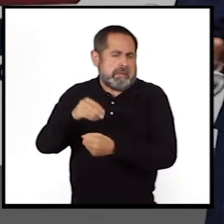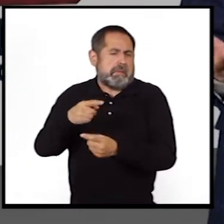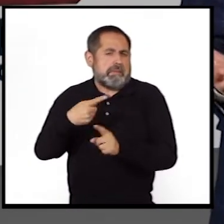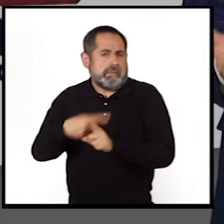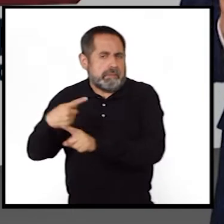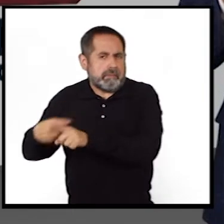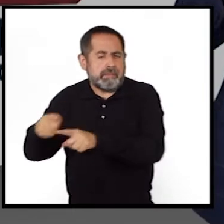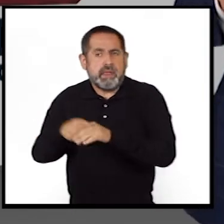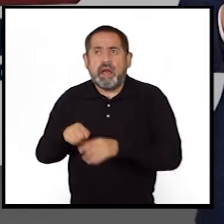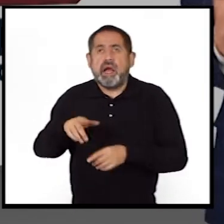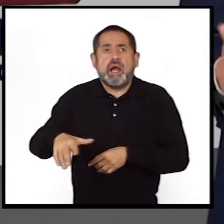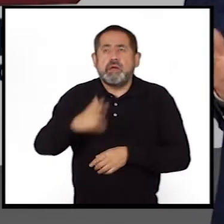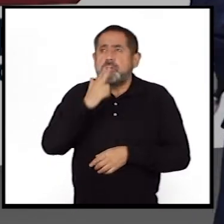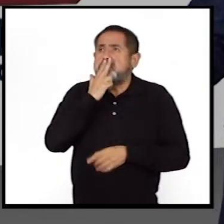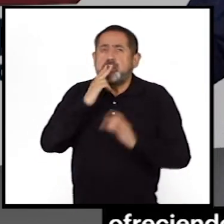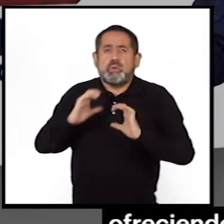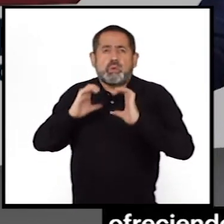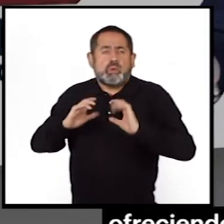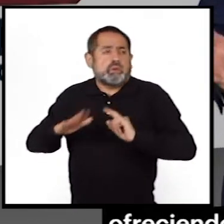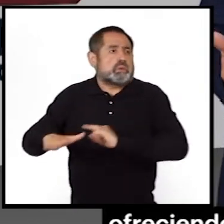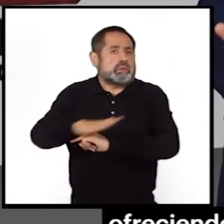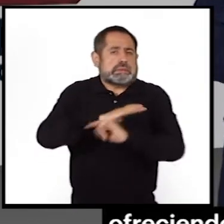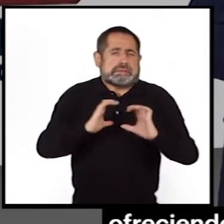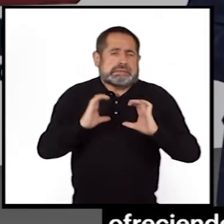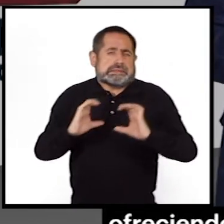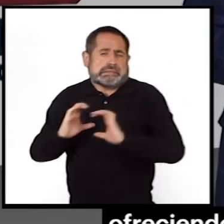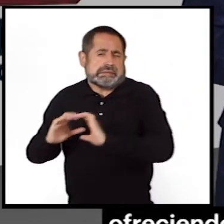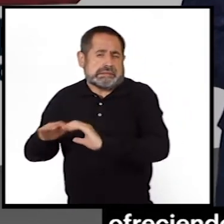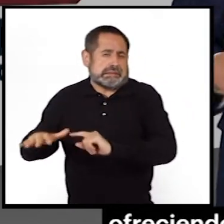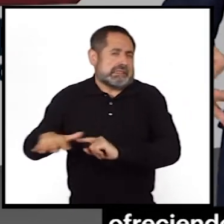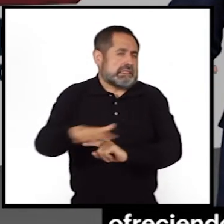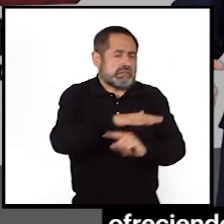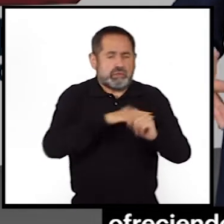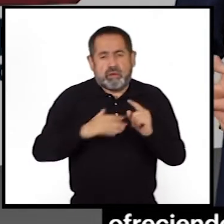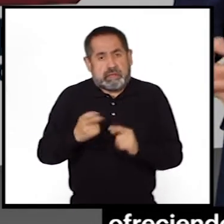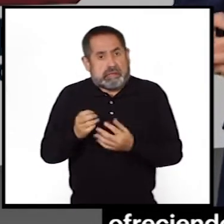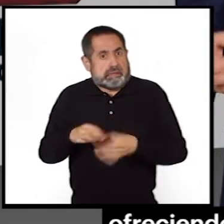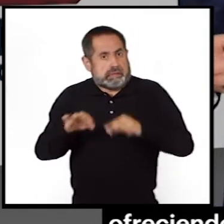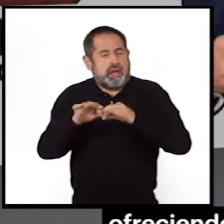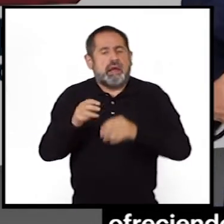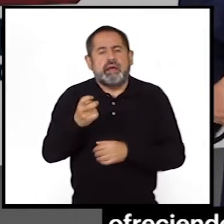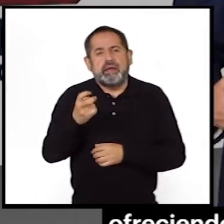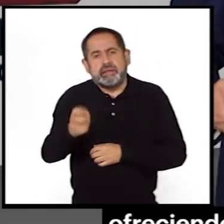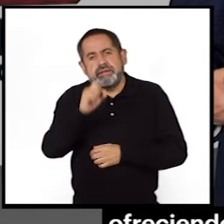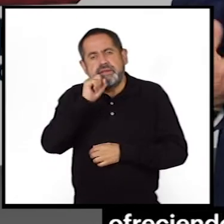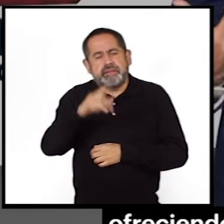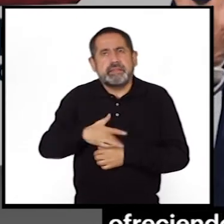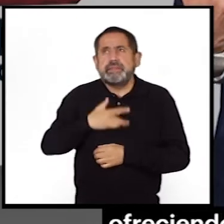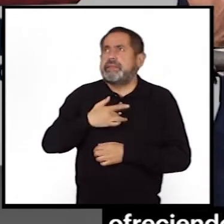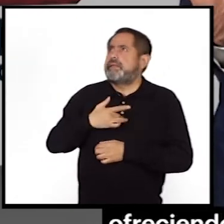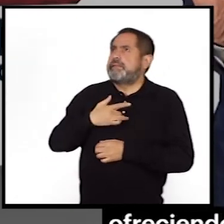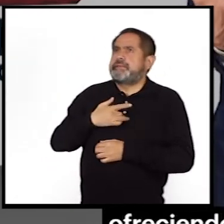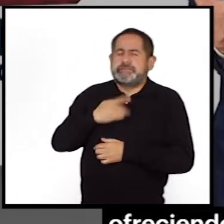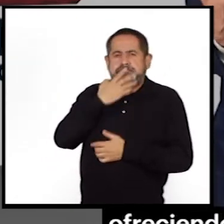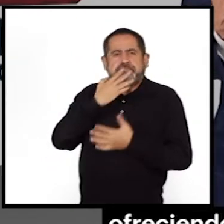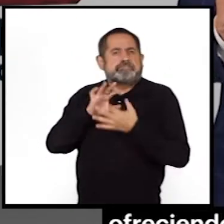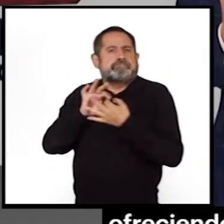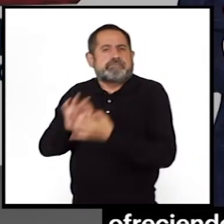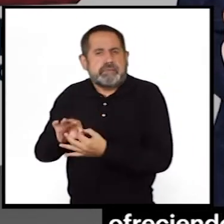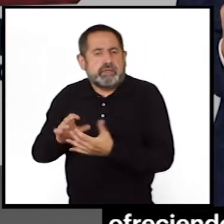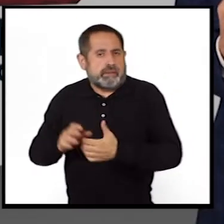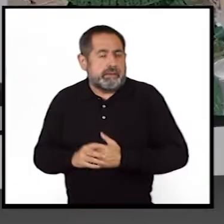en las localidades, conserva su entorno ofreciendo servicios sustentables, cuidando el medio ambiente y acercándonos